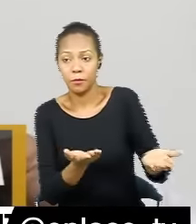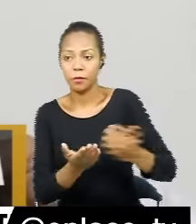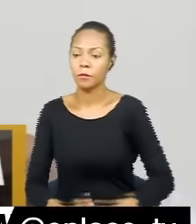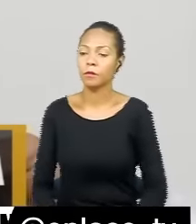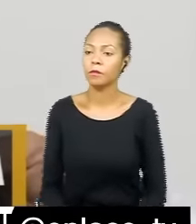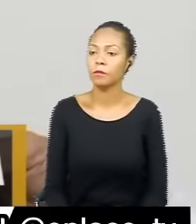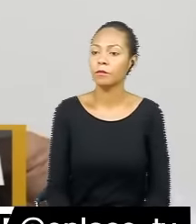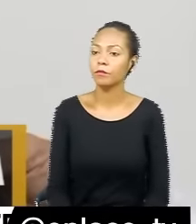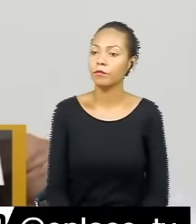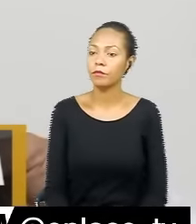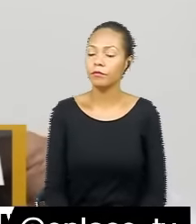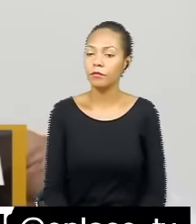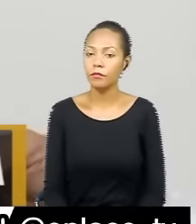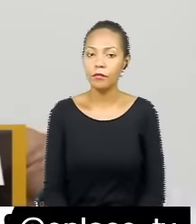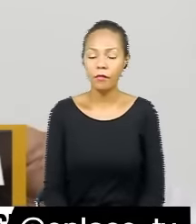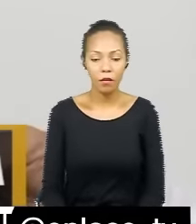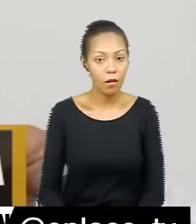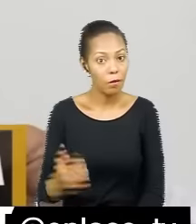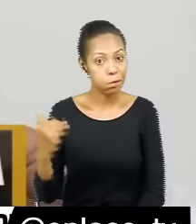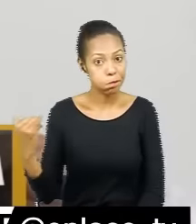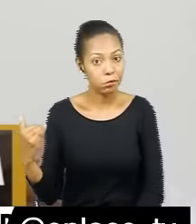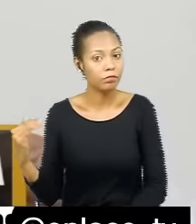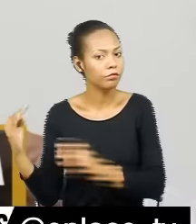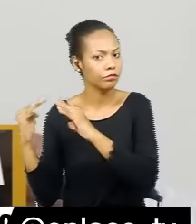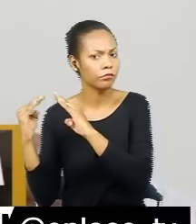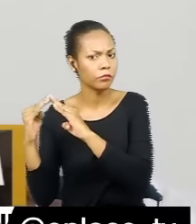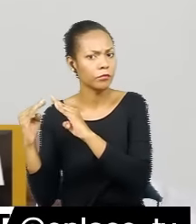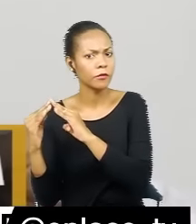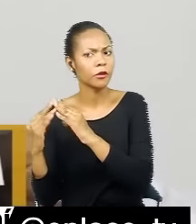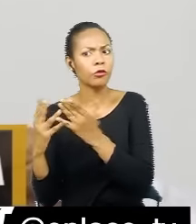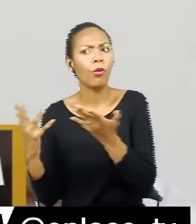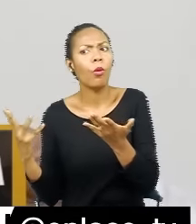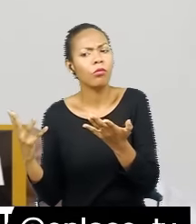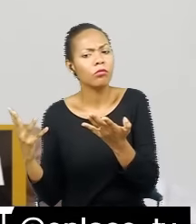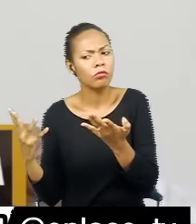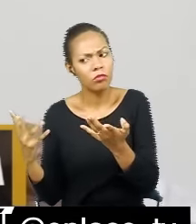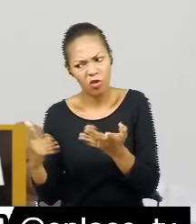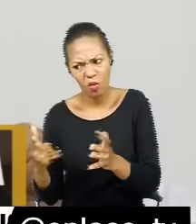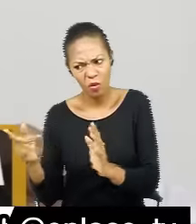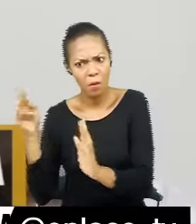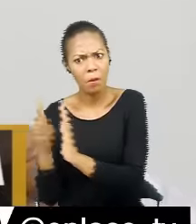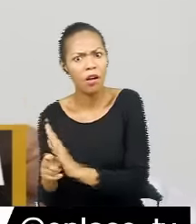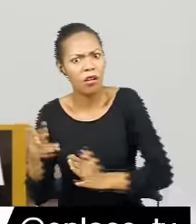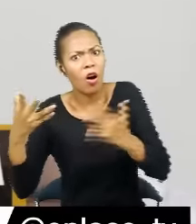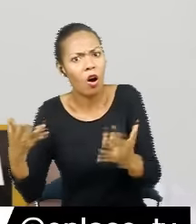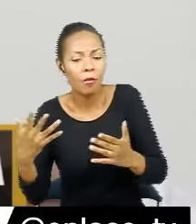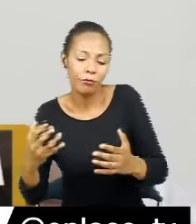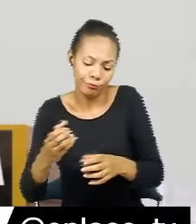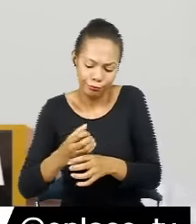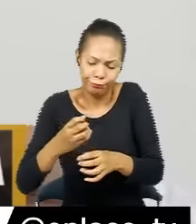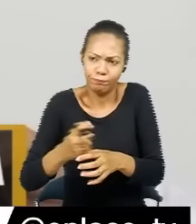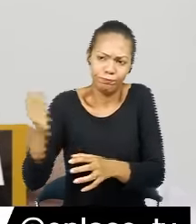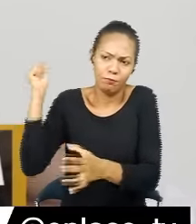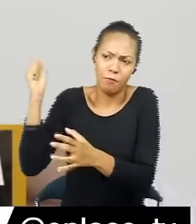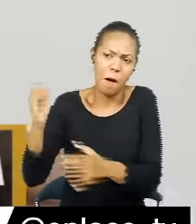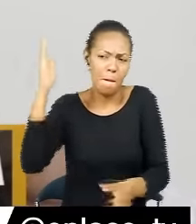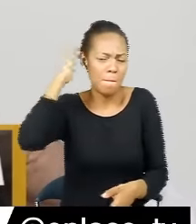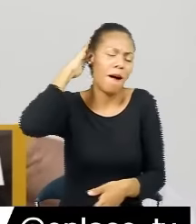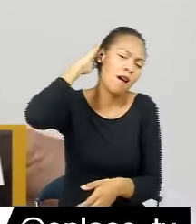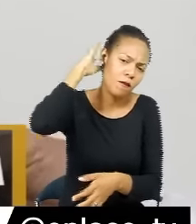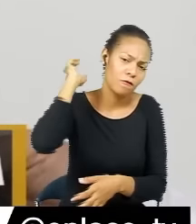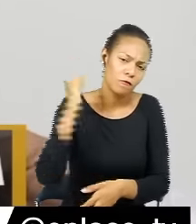el lugar de los hechos, pues el homicidio se cometió con elemento contundente y pues ya los móviles